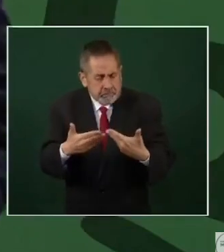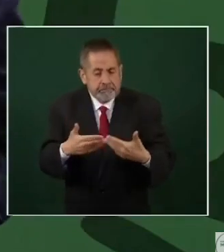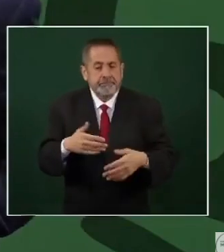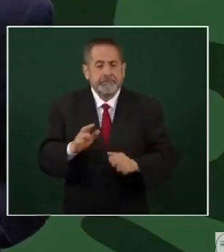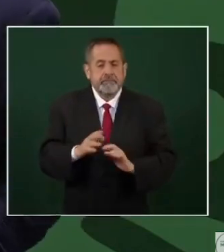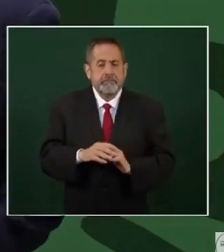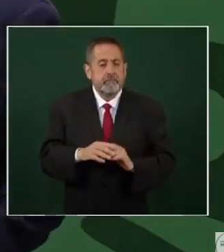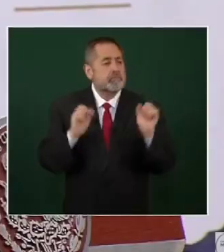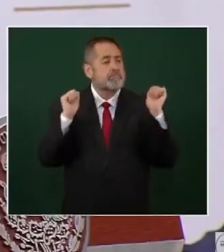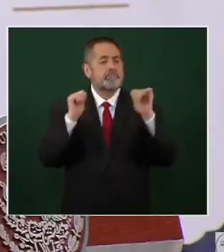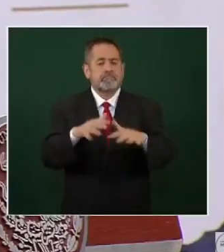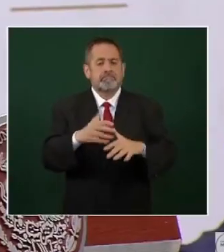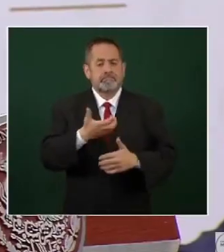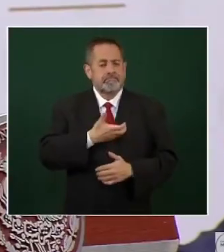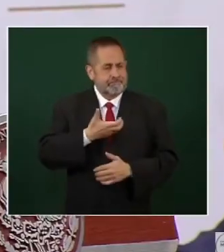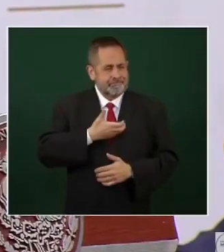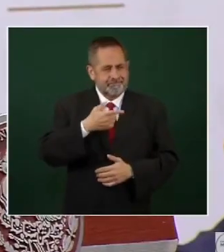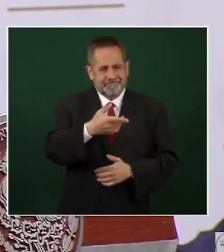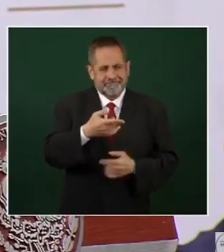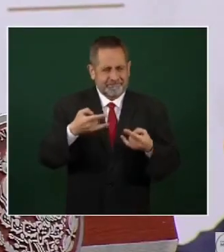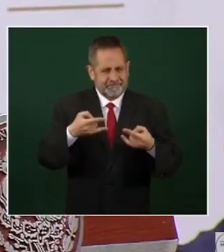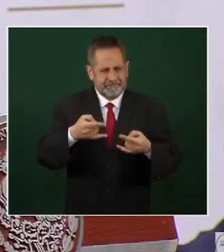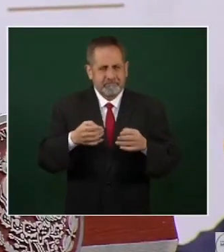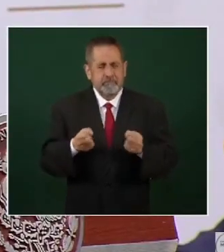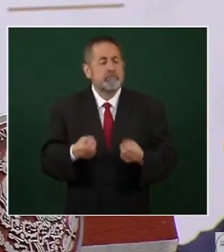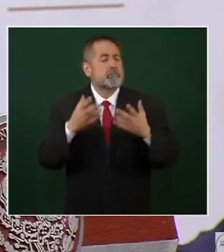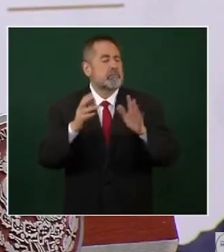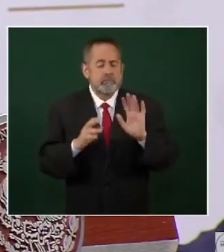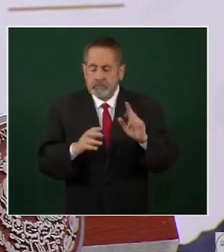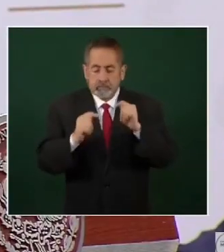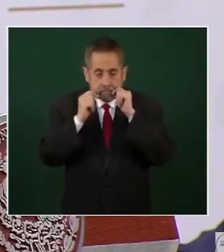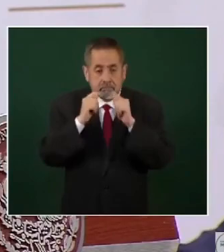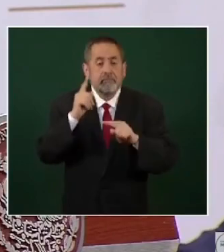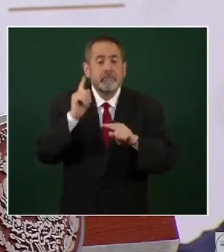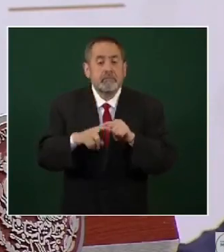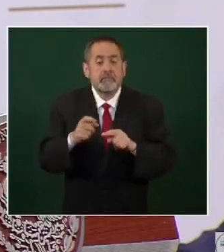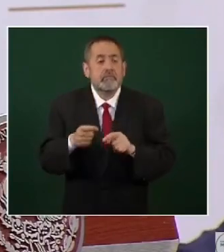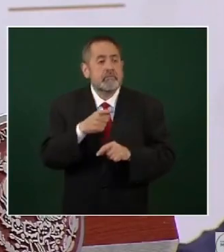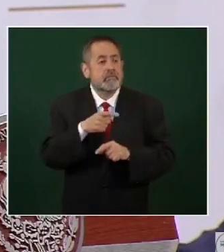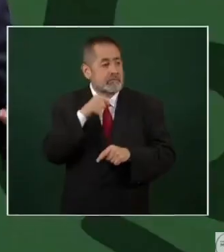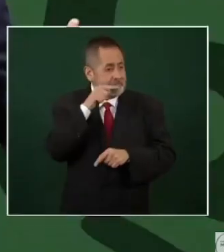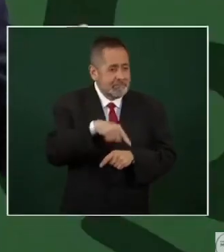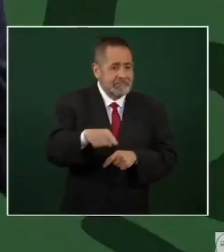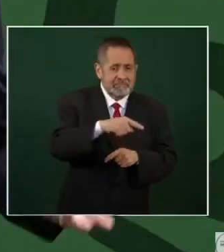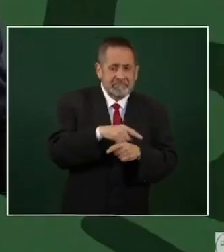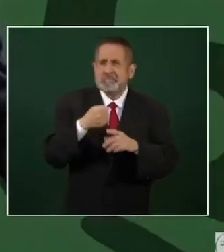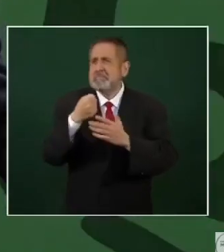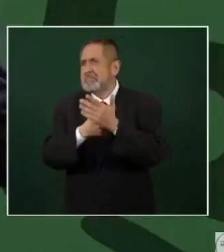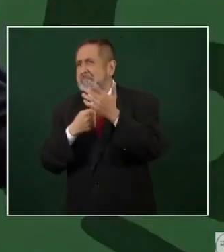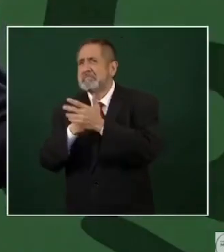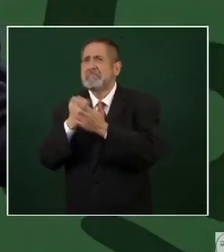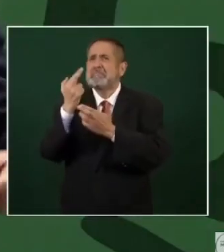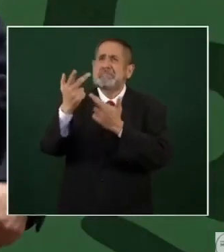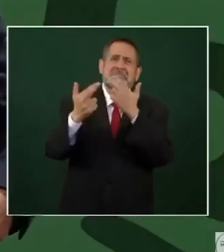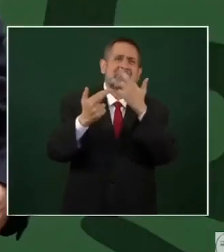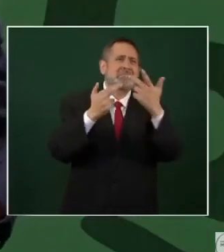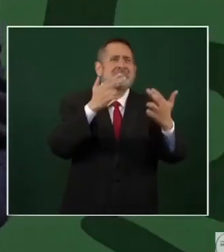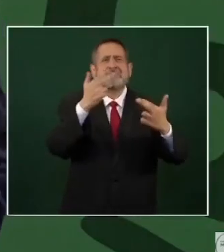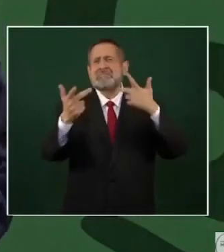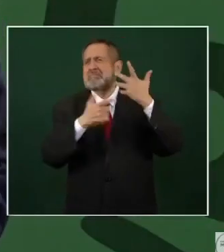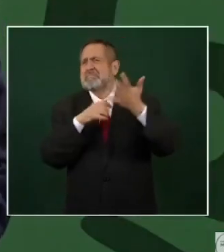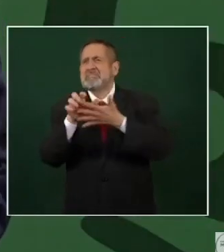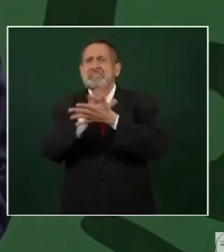van a estar en el Zócalo, no, es cuántos destrozos se van a hacer.